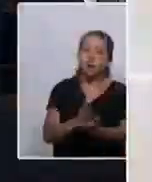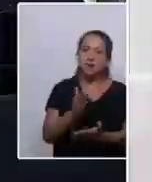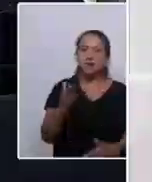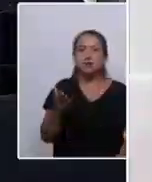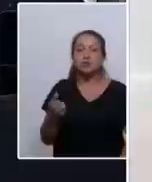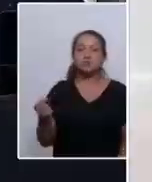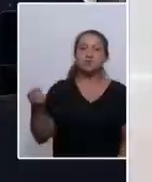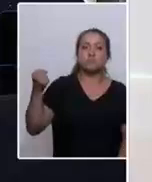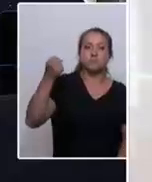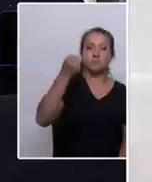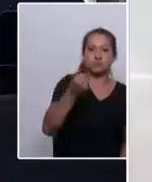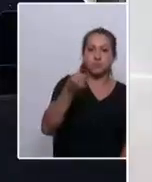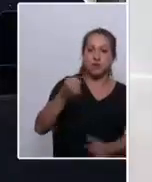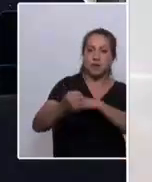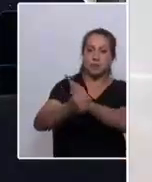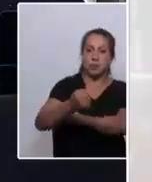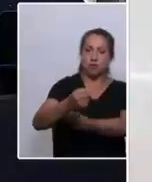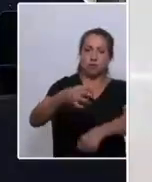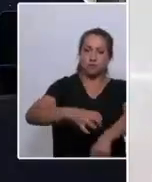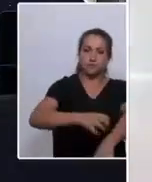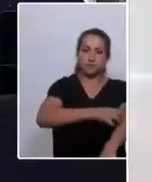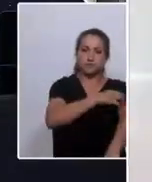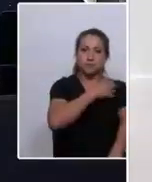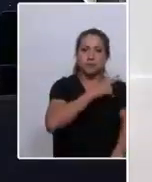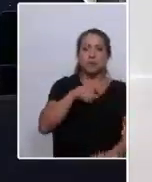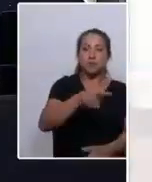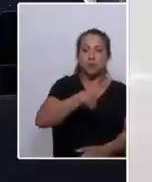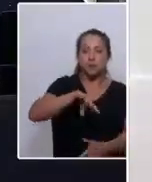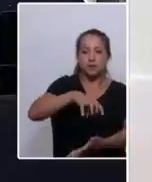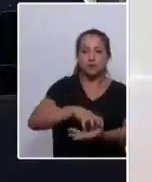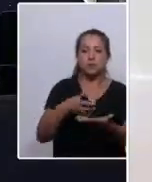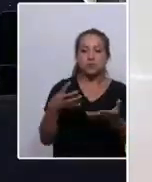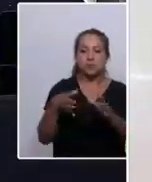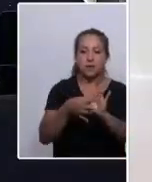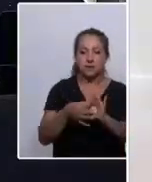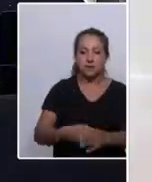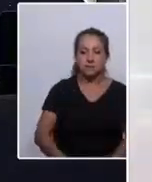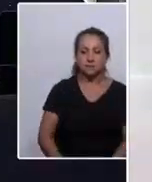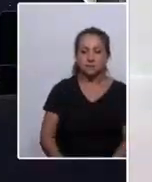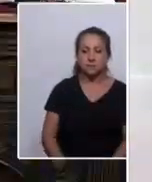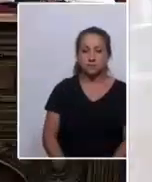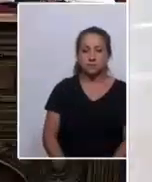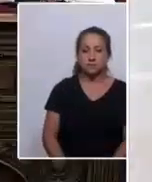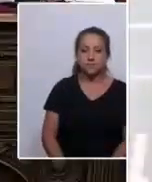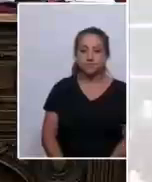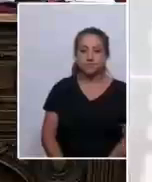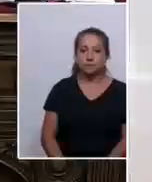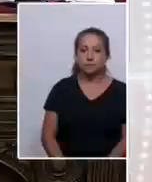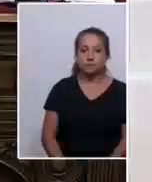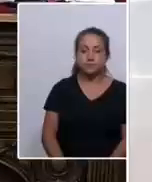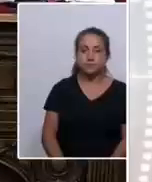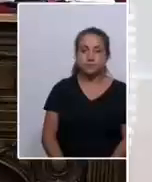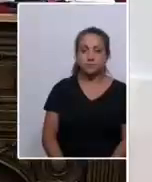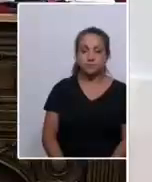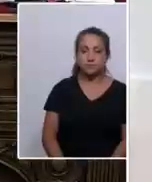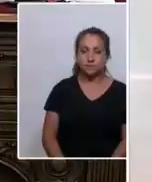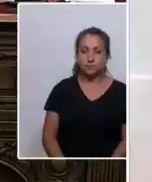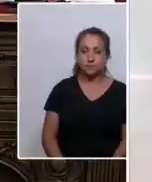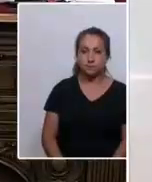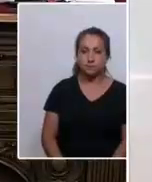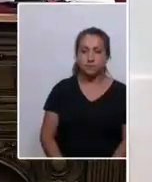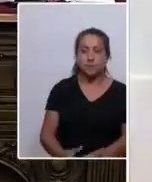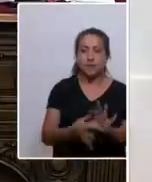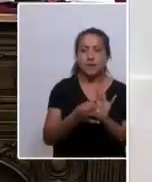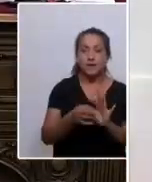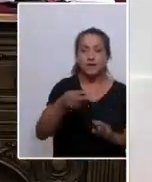Bien, ahí escuchamos entonces la posición, por ejemplo, de Cristian Monkey, porque como yo te decía, Mati, que quiere que esto funcione, que salga bien, pero de todas maneras dice que tiene que salir una buena constitución, y